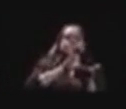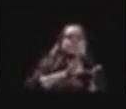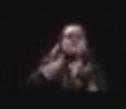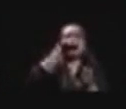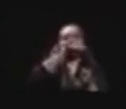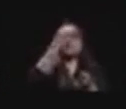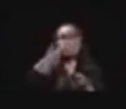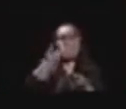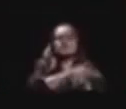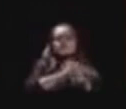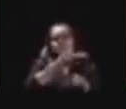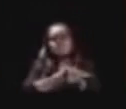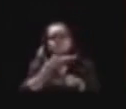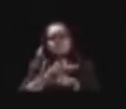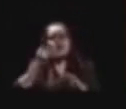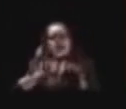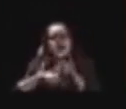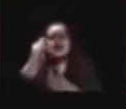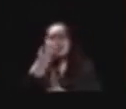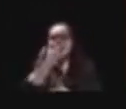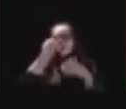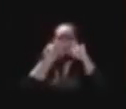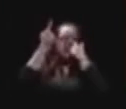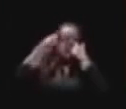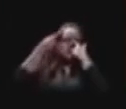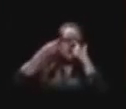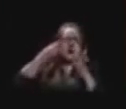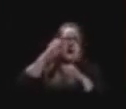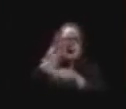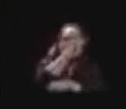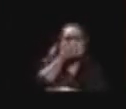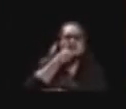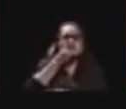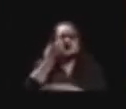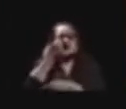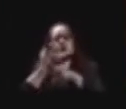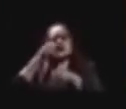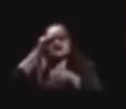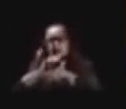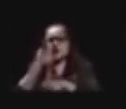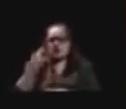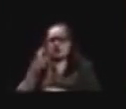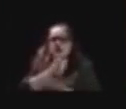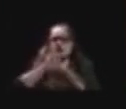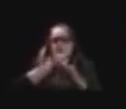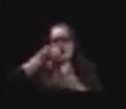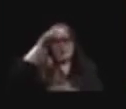el mantenimiento menor de las escuelas de educación básica de la Ciudad de México.